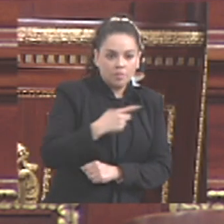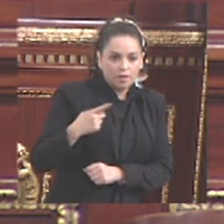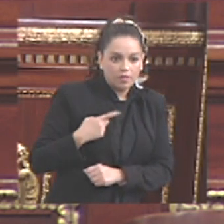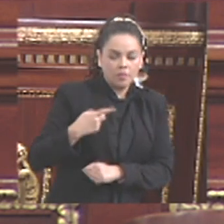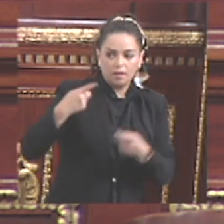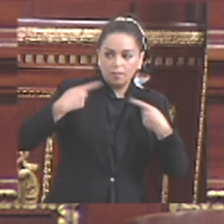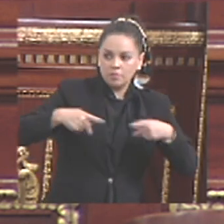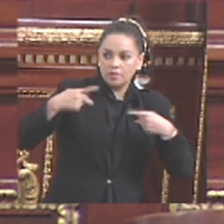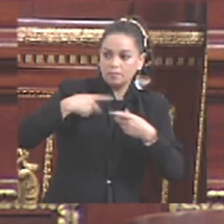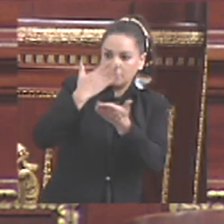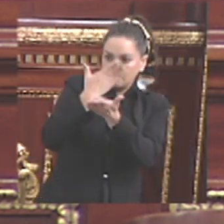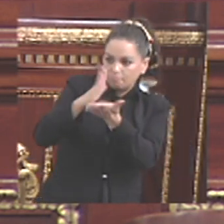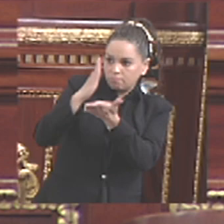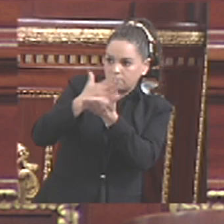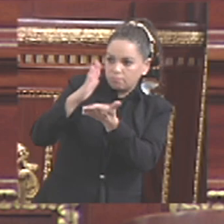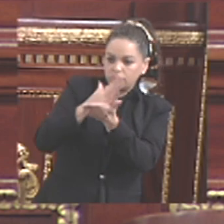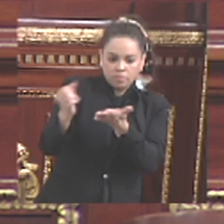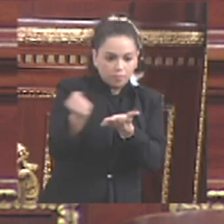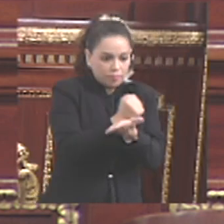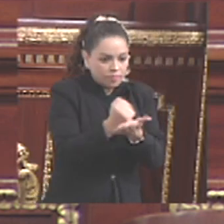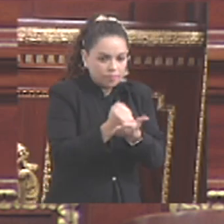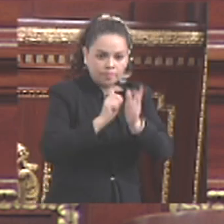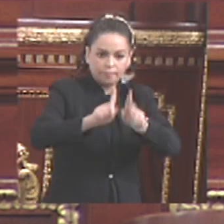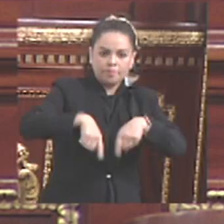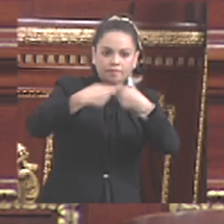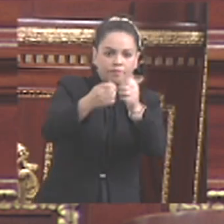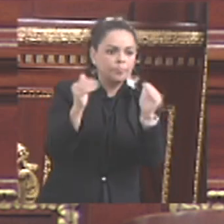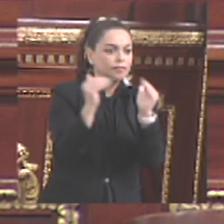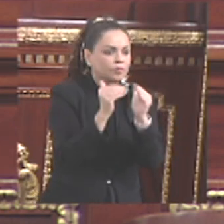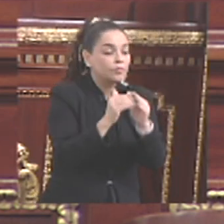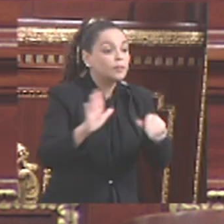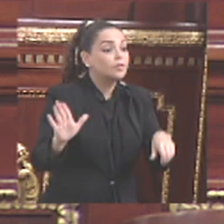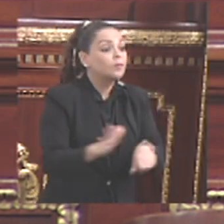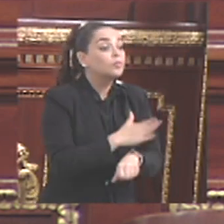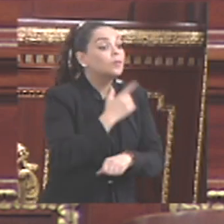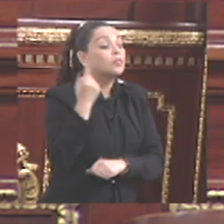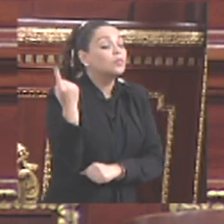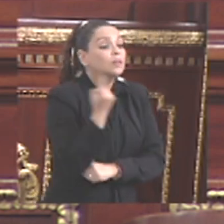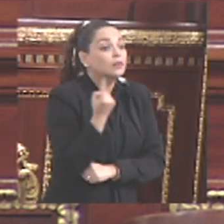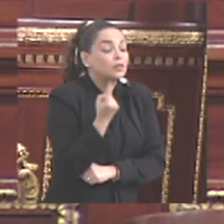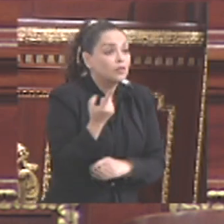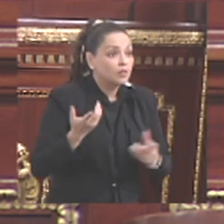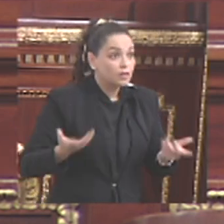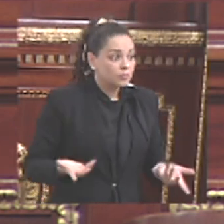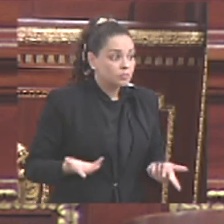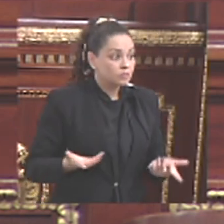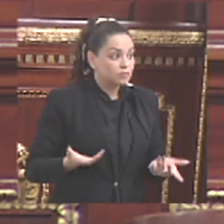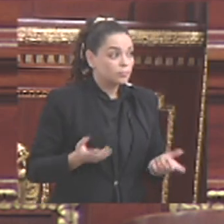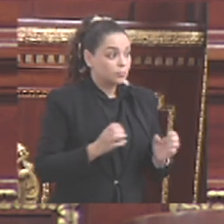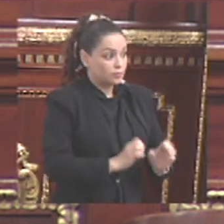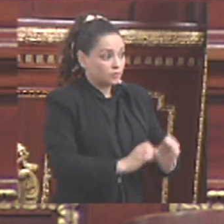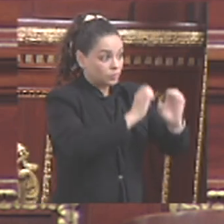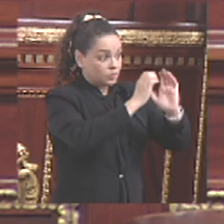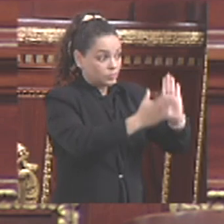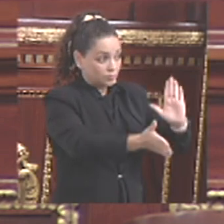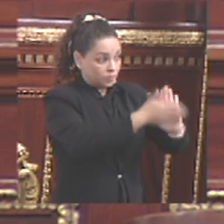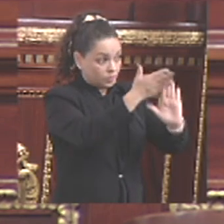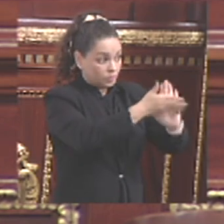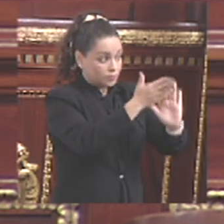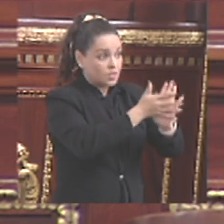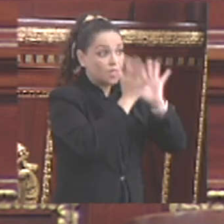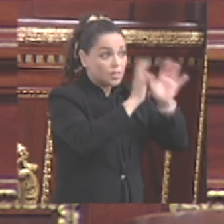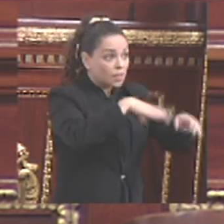hay dinero en el fideicomiso, no han terminado las obras que están en proceso? ¿Por qué, si hay dinero en